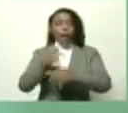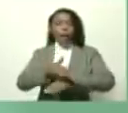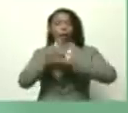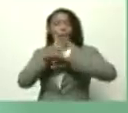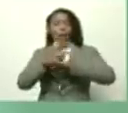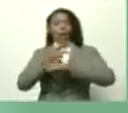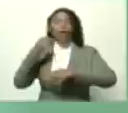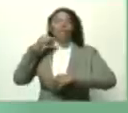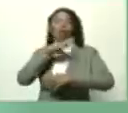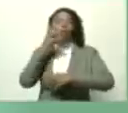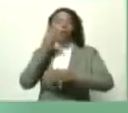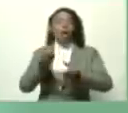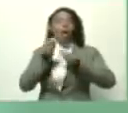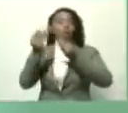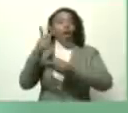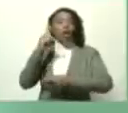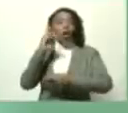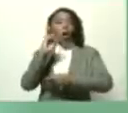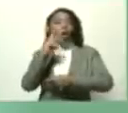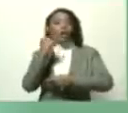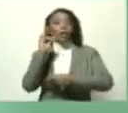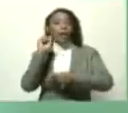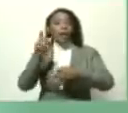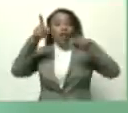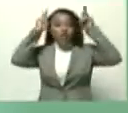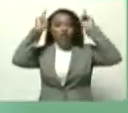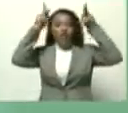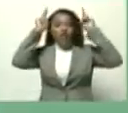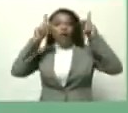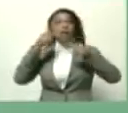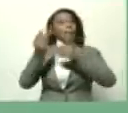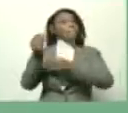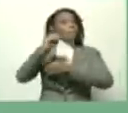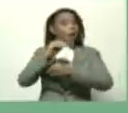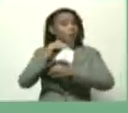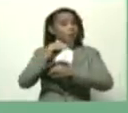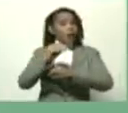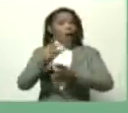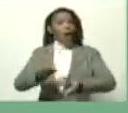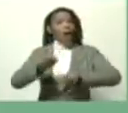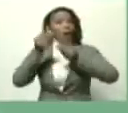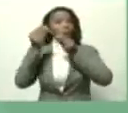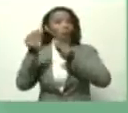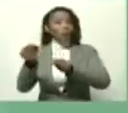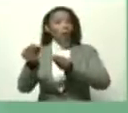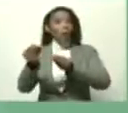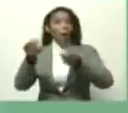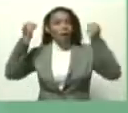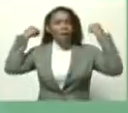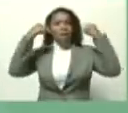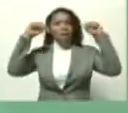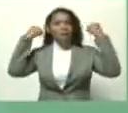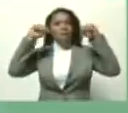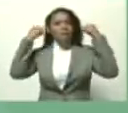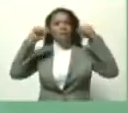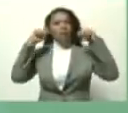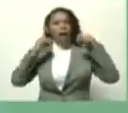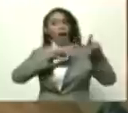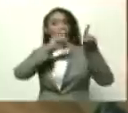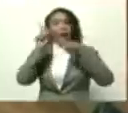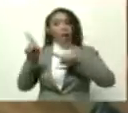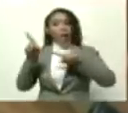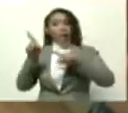que Duque le dio al Coqui, le dio al Conejo y además les proporcionó entrenamiento. Esta